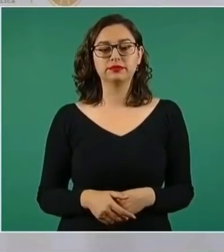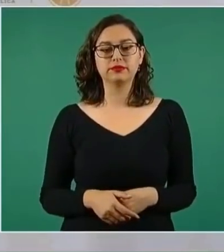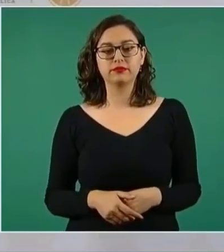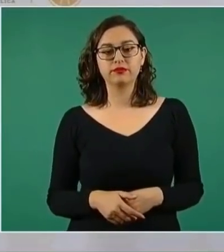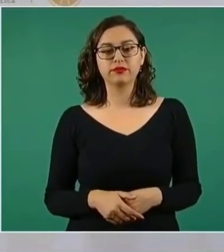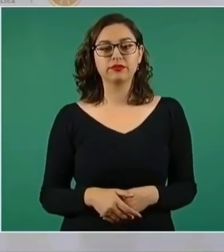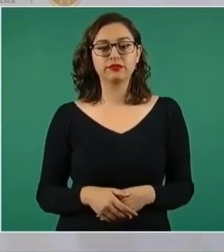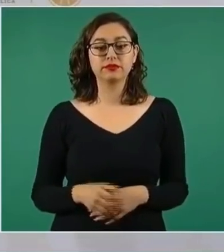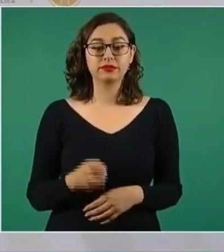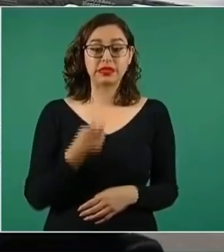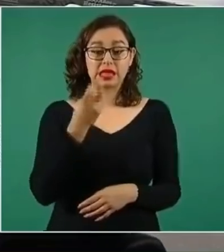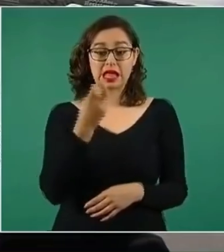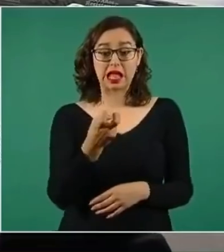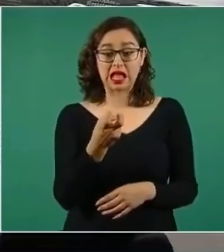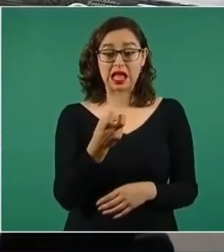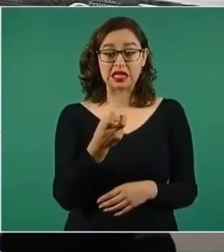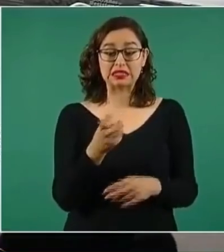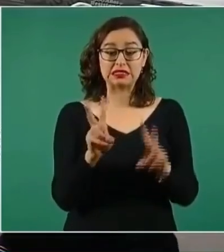Este desastre,